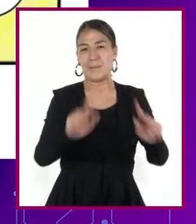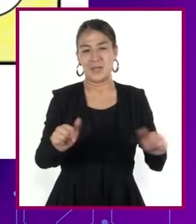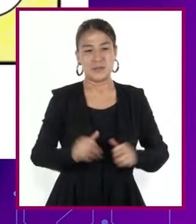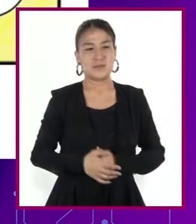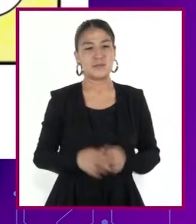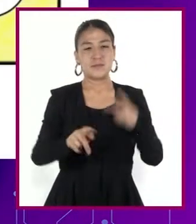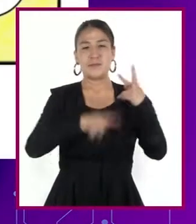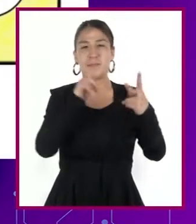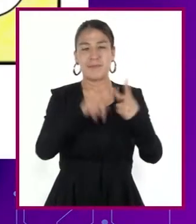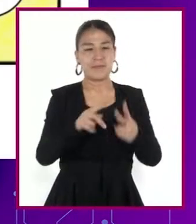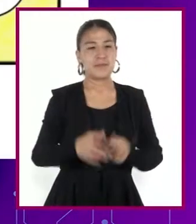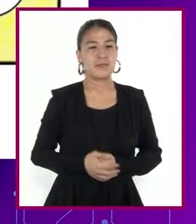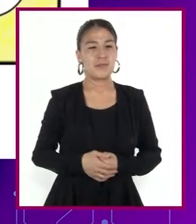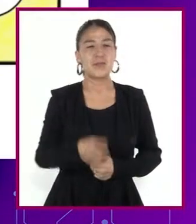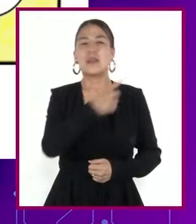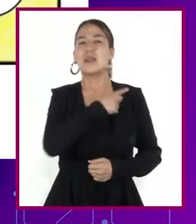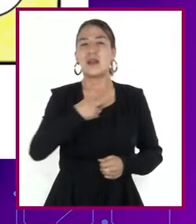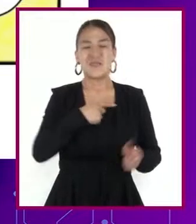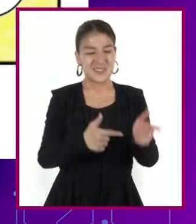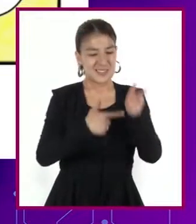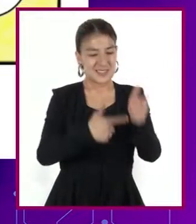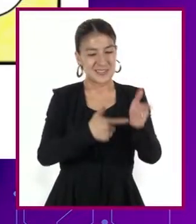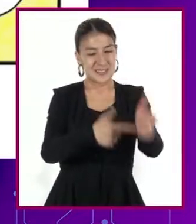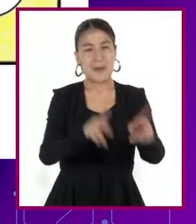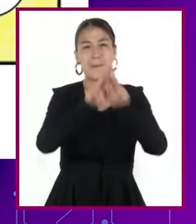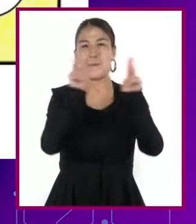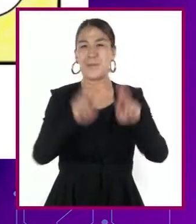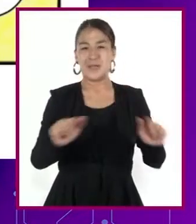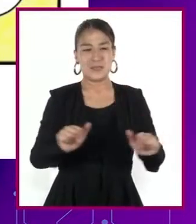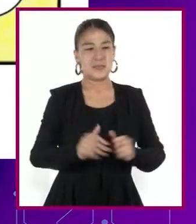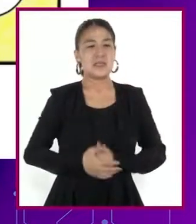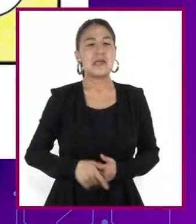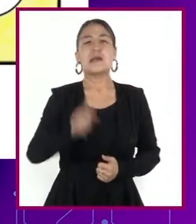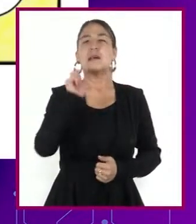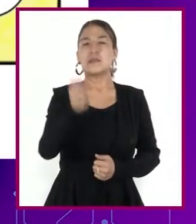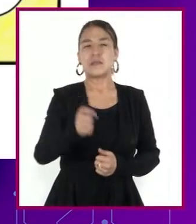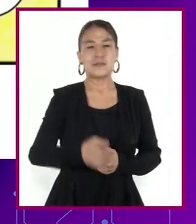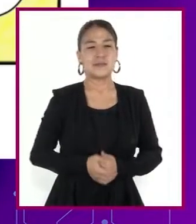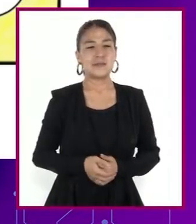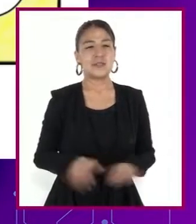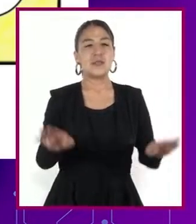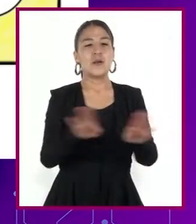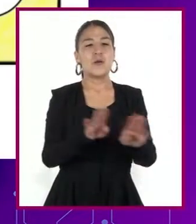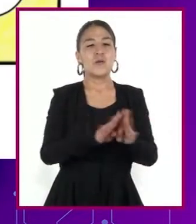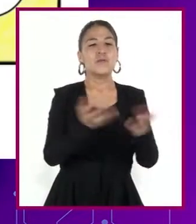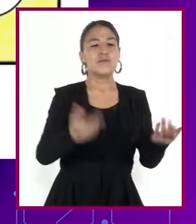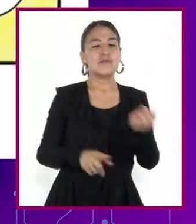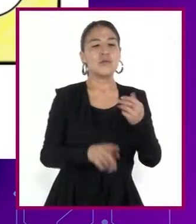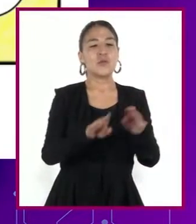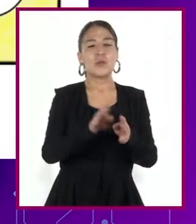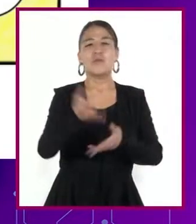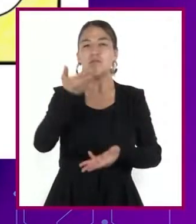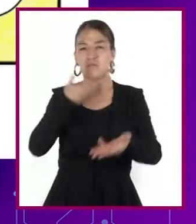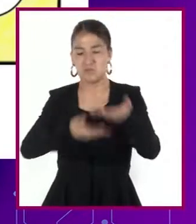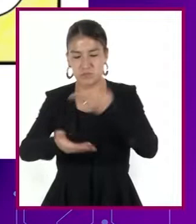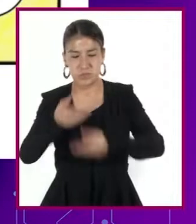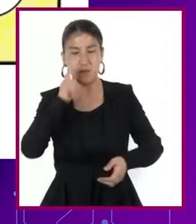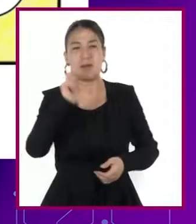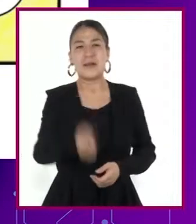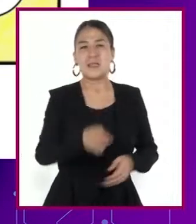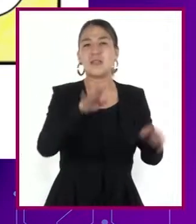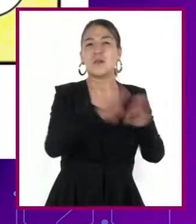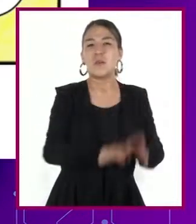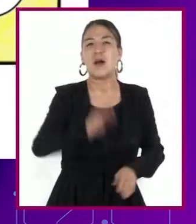2. Mantenimiento de la paz. Se refiere a las acciones sobre los conflictos para la concordia, ya que facilitan